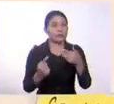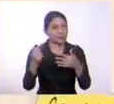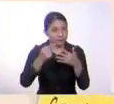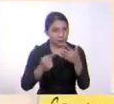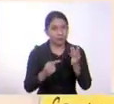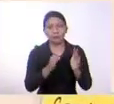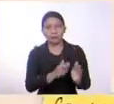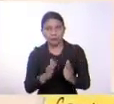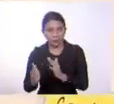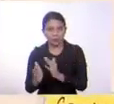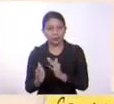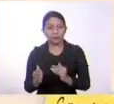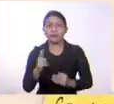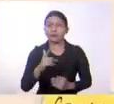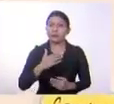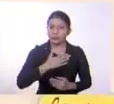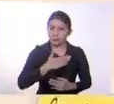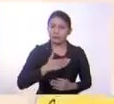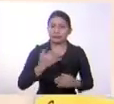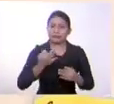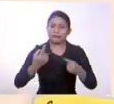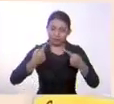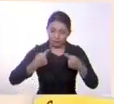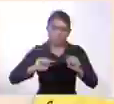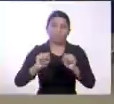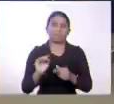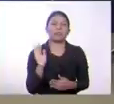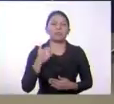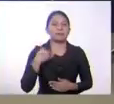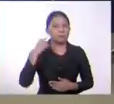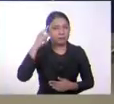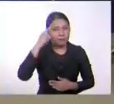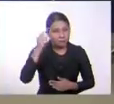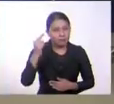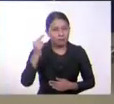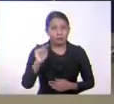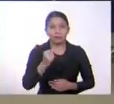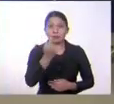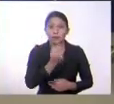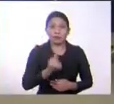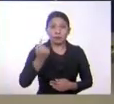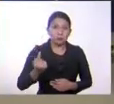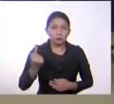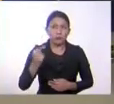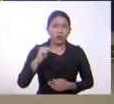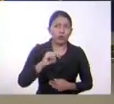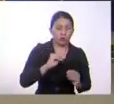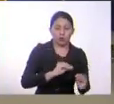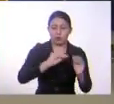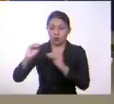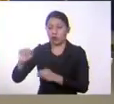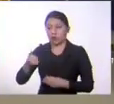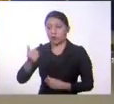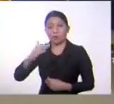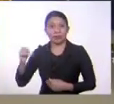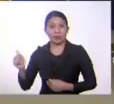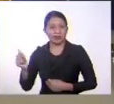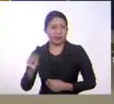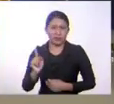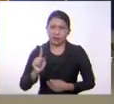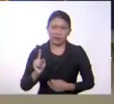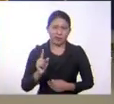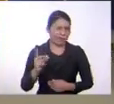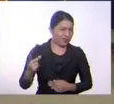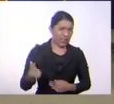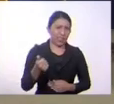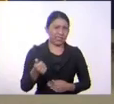ordenados, pero necesitamos continuar, porque yo me imagino, Zulma, que las personas cuando se van a otro país, pues no ha de ser tan fácil porque